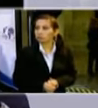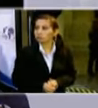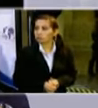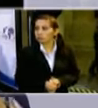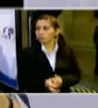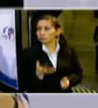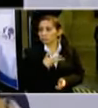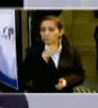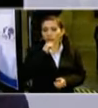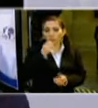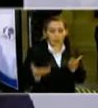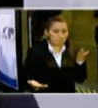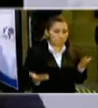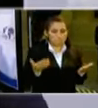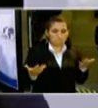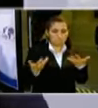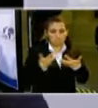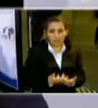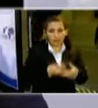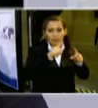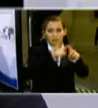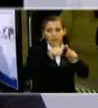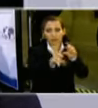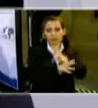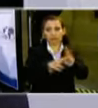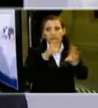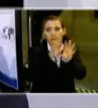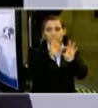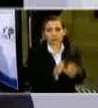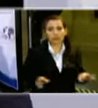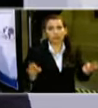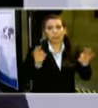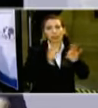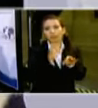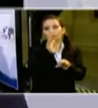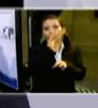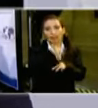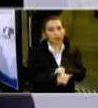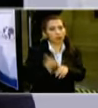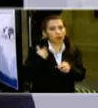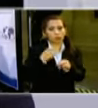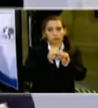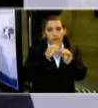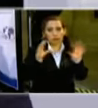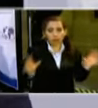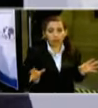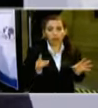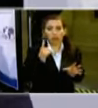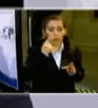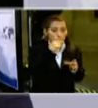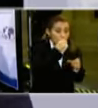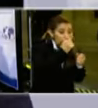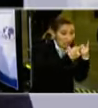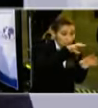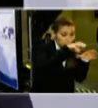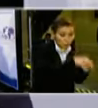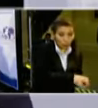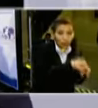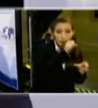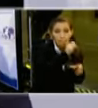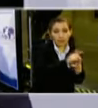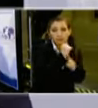Tenemos aquí una combinación de factores importantes que no podemos obviar y que tienen que ver unos con la